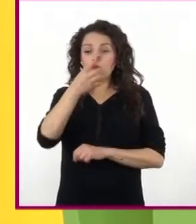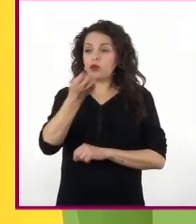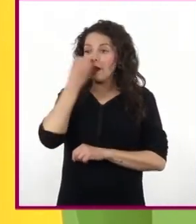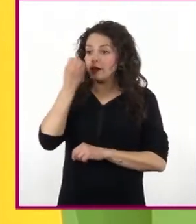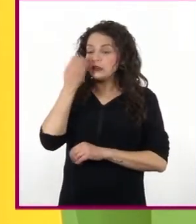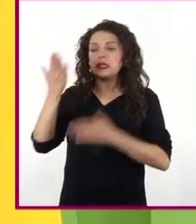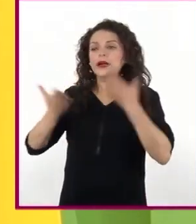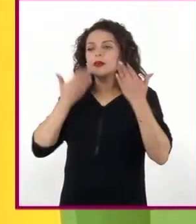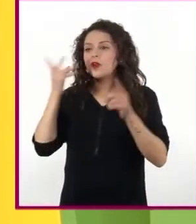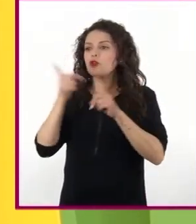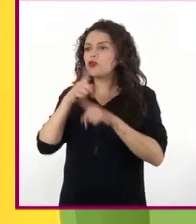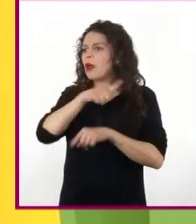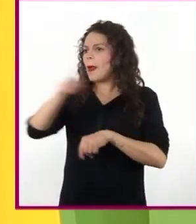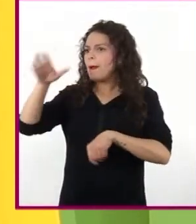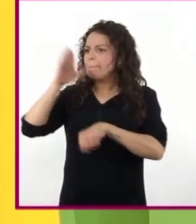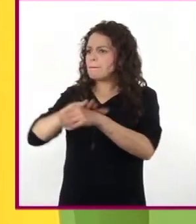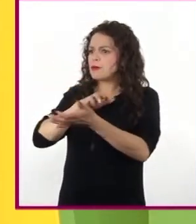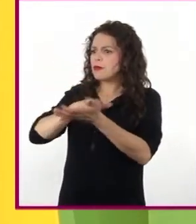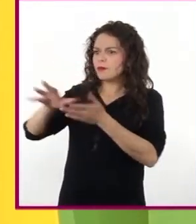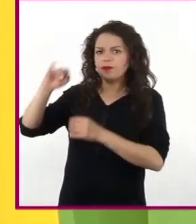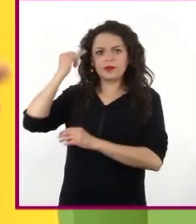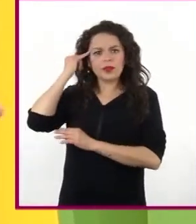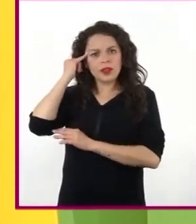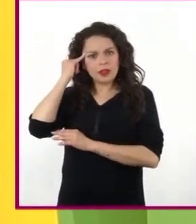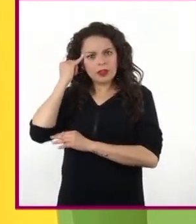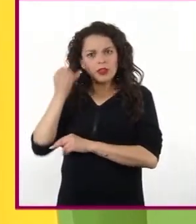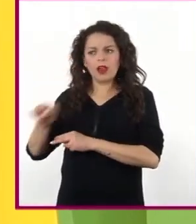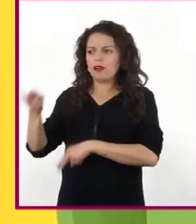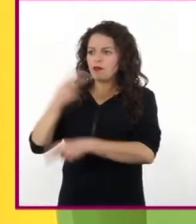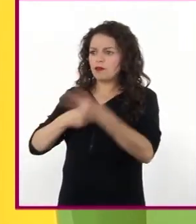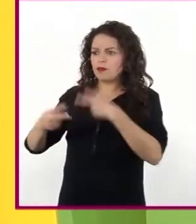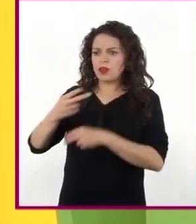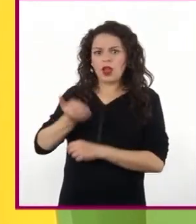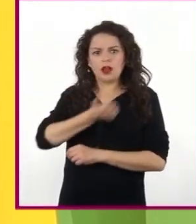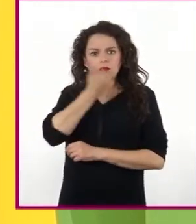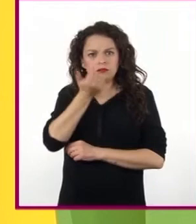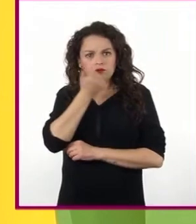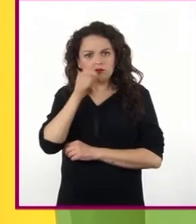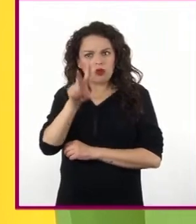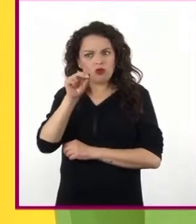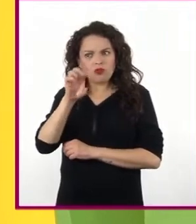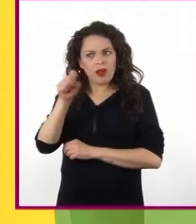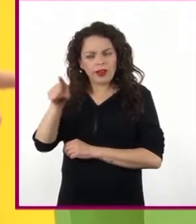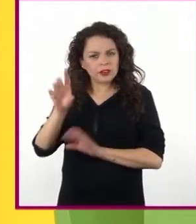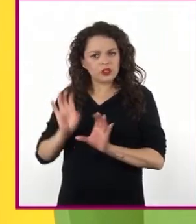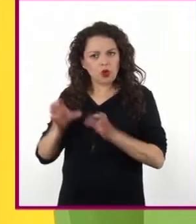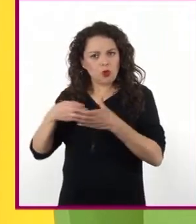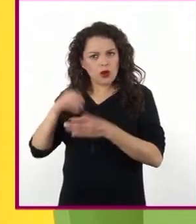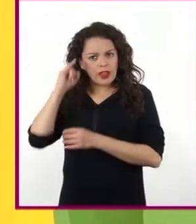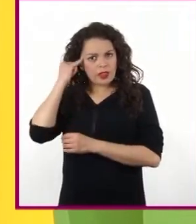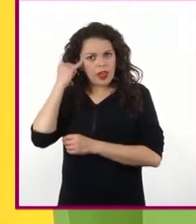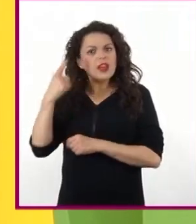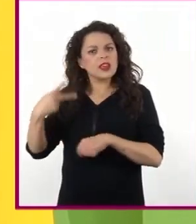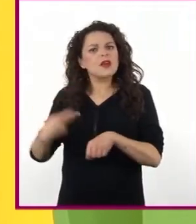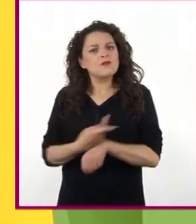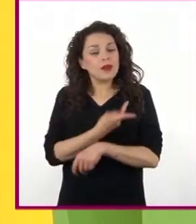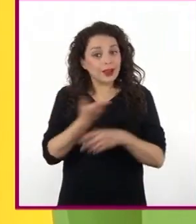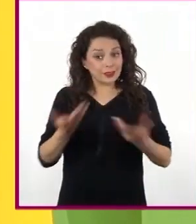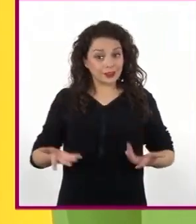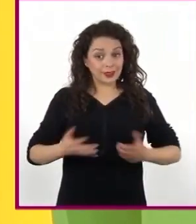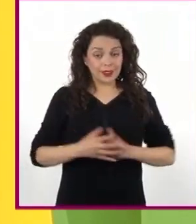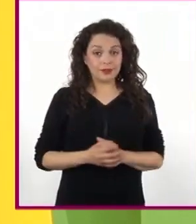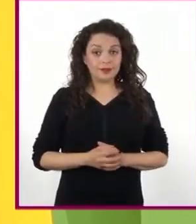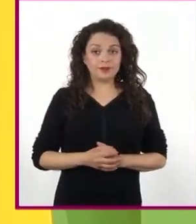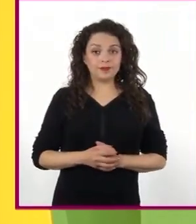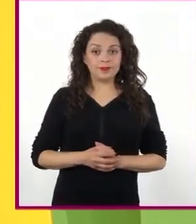de los estudiantes son indígenas y llegan alumnas o alumnos que no son de la comunidad, ¿qué sucede?